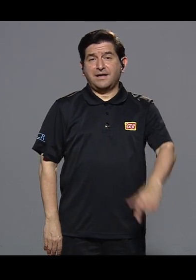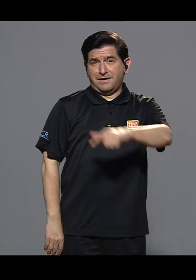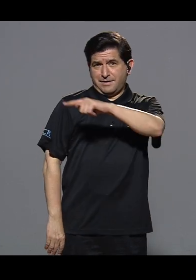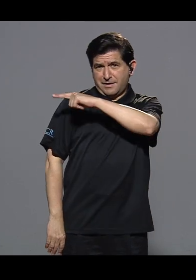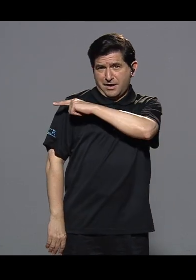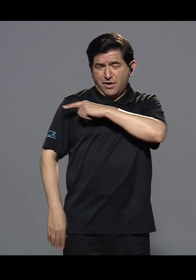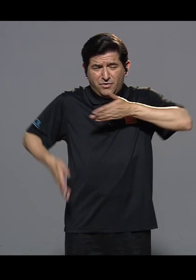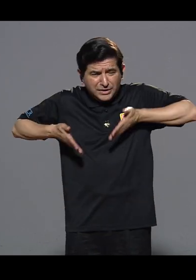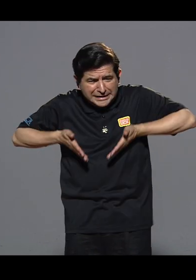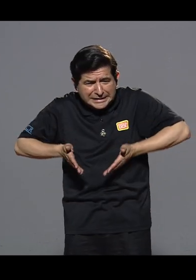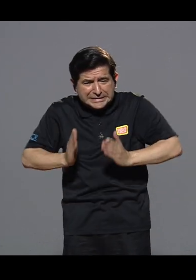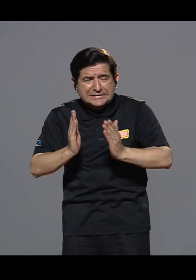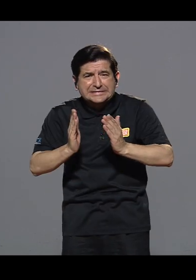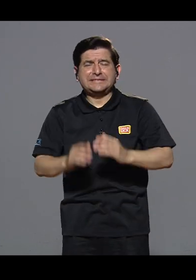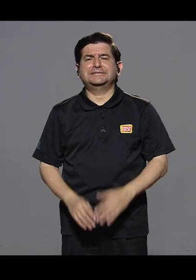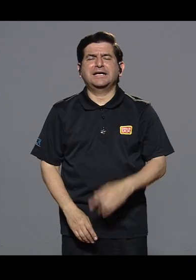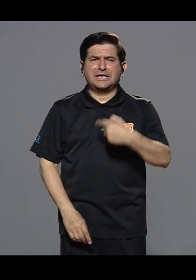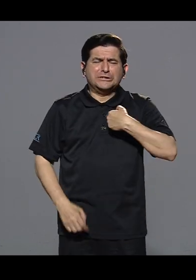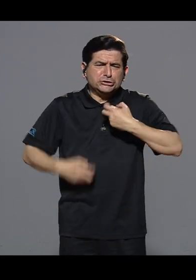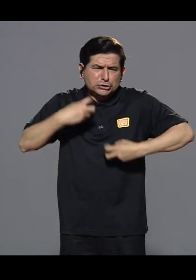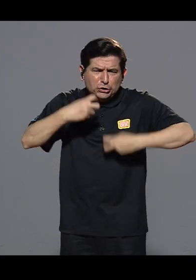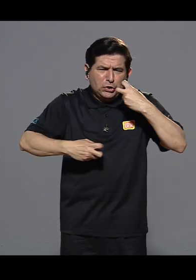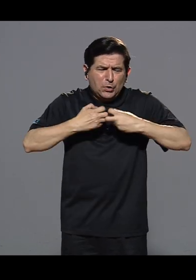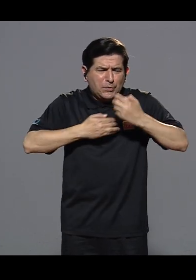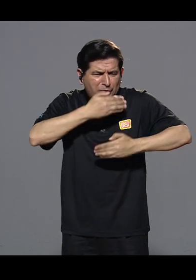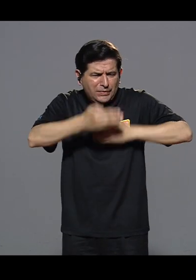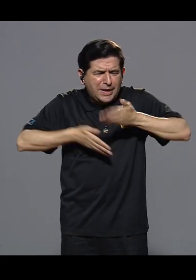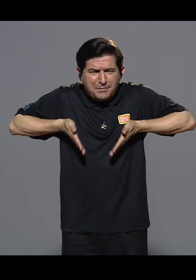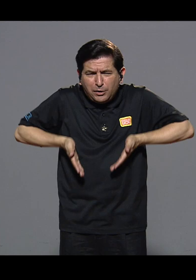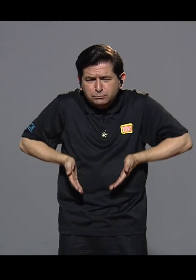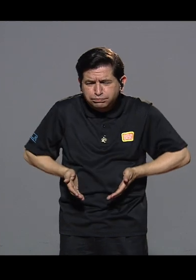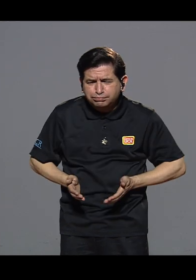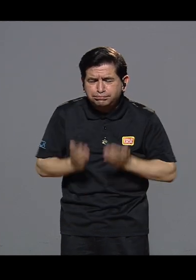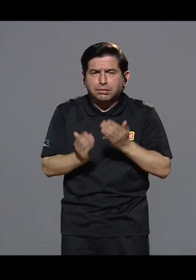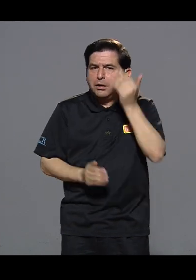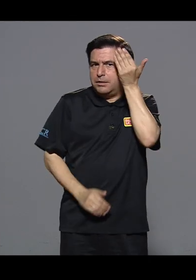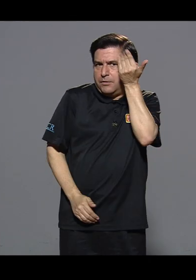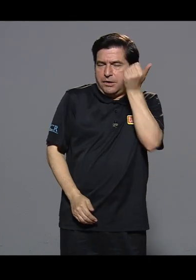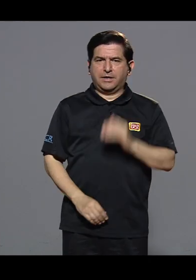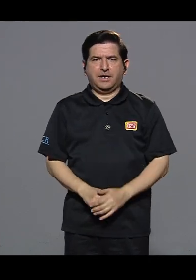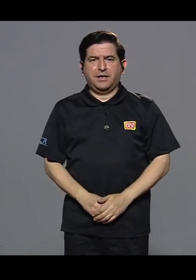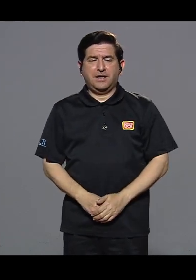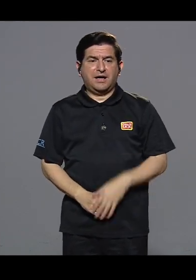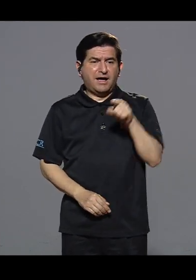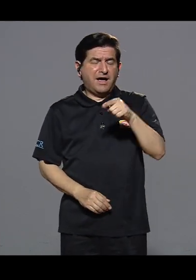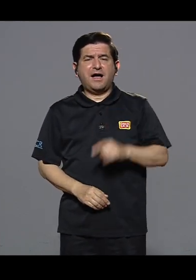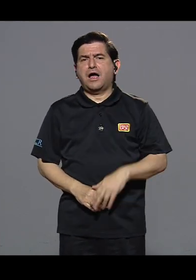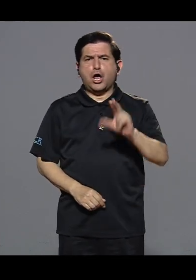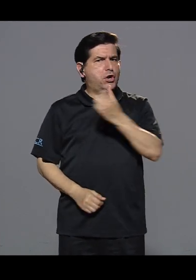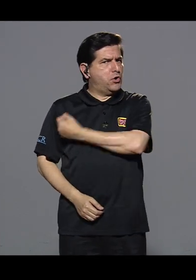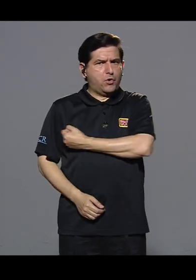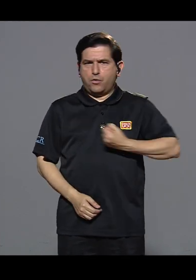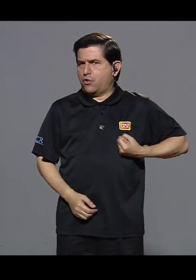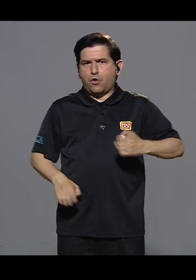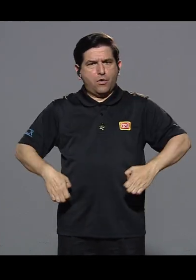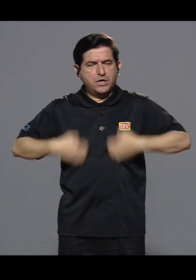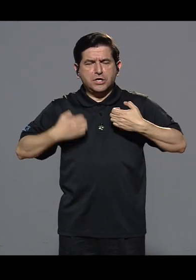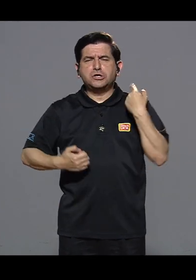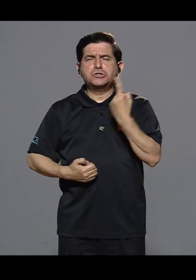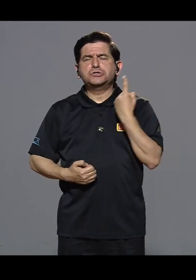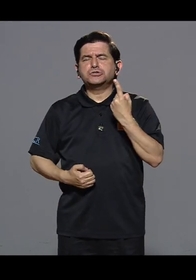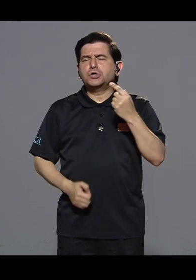Lionel, al nacer, tuve un problema en el parto porque todavía no había ultrasonido. Solo se